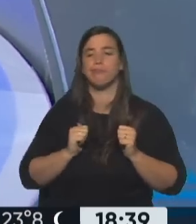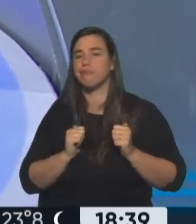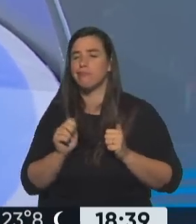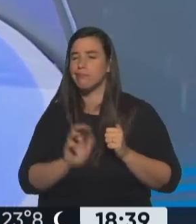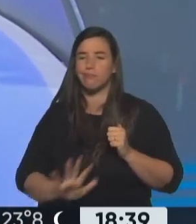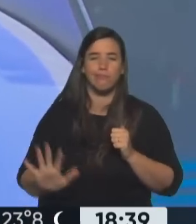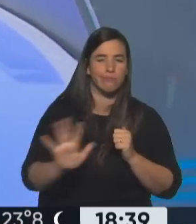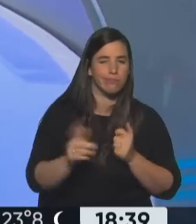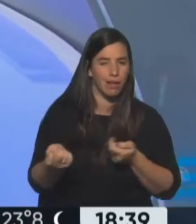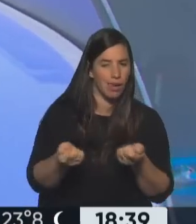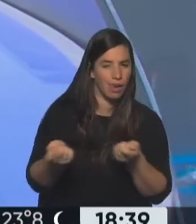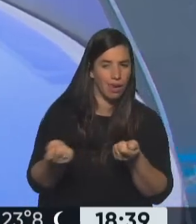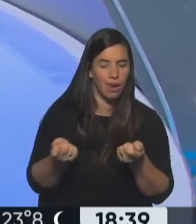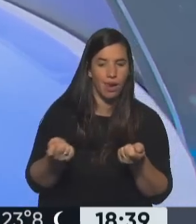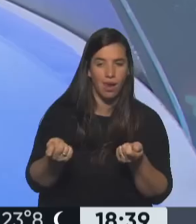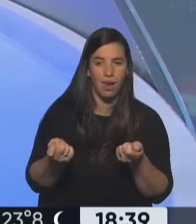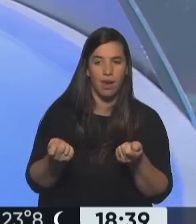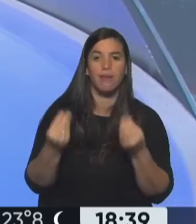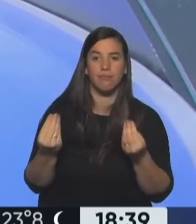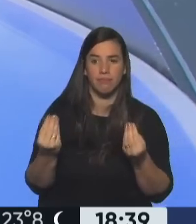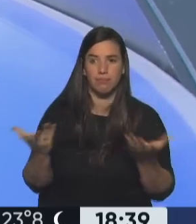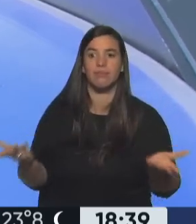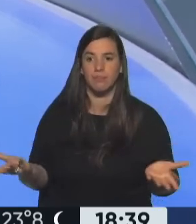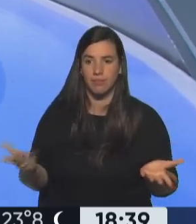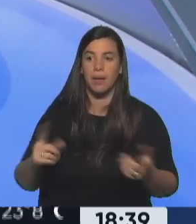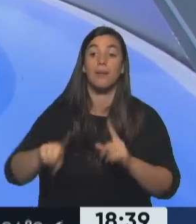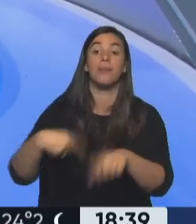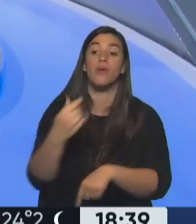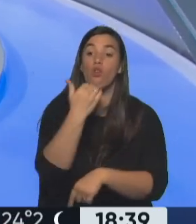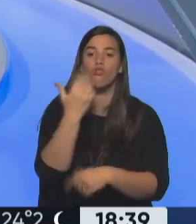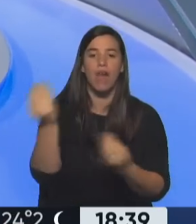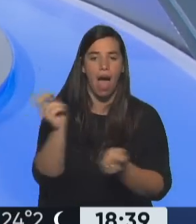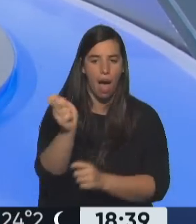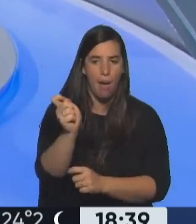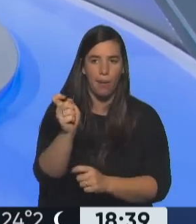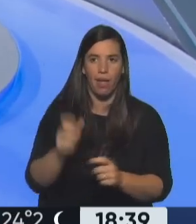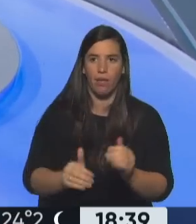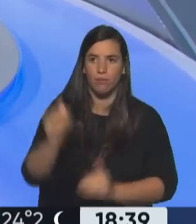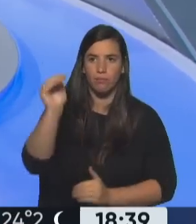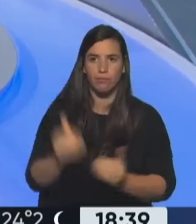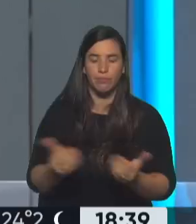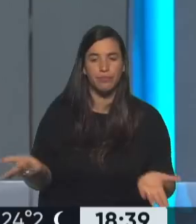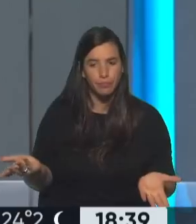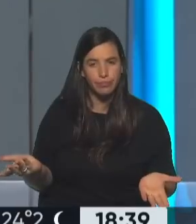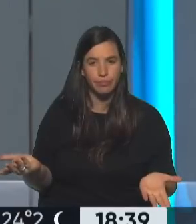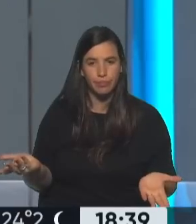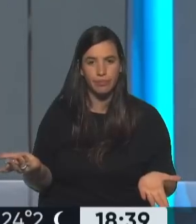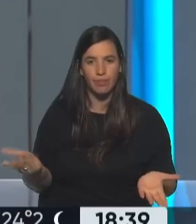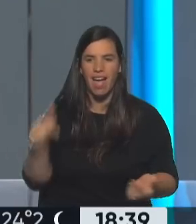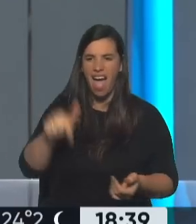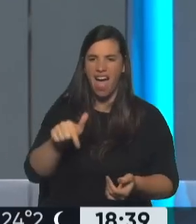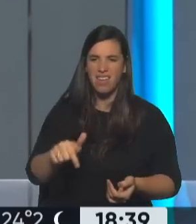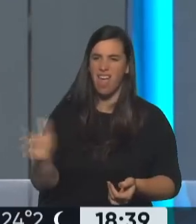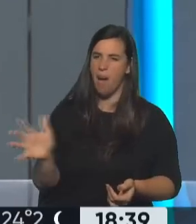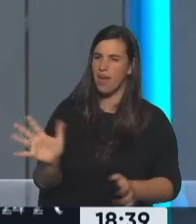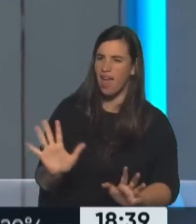Ahí también quedó en las sombras un rival, un contendiente, una amenaza que no fue contemplado